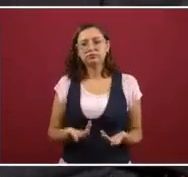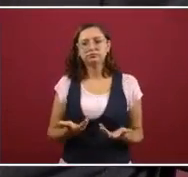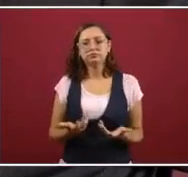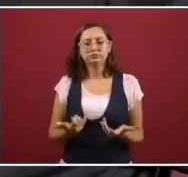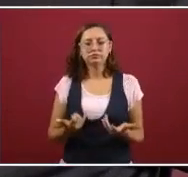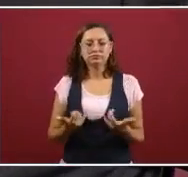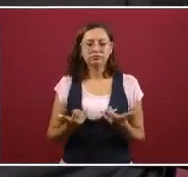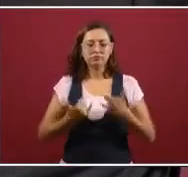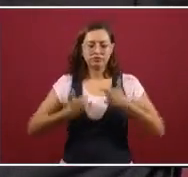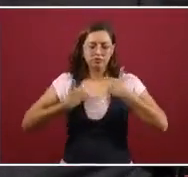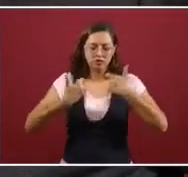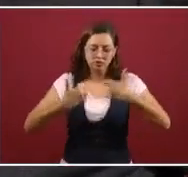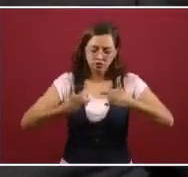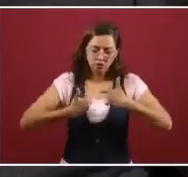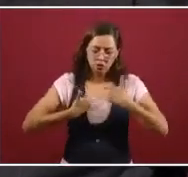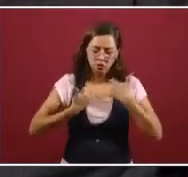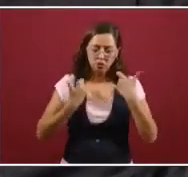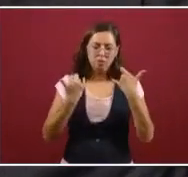familias desintegradas